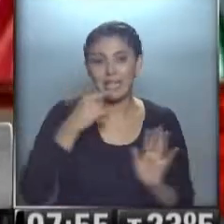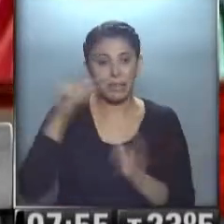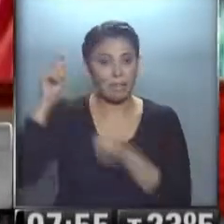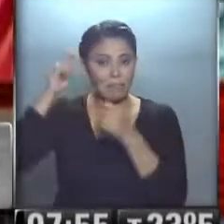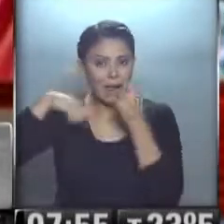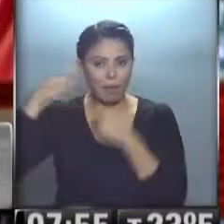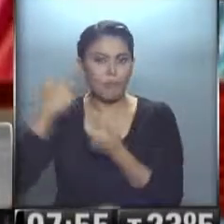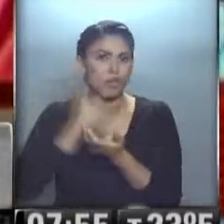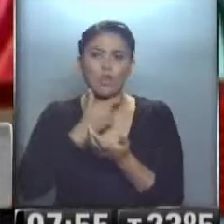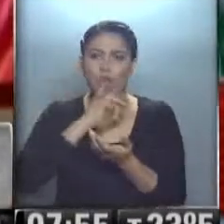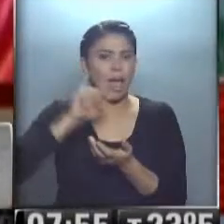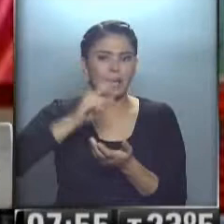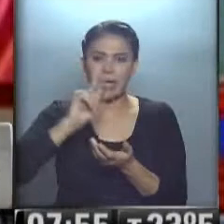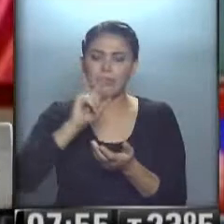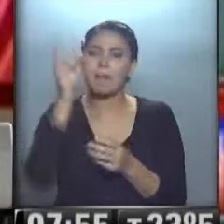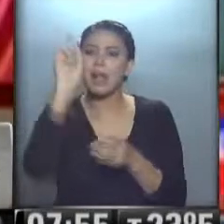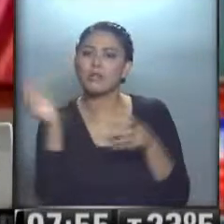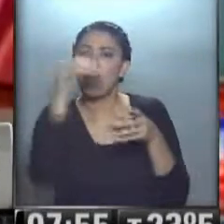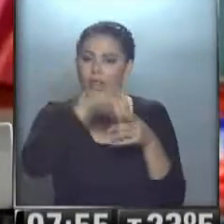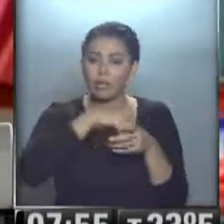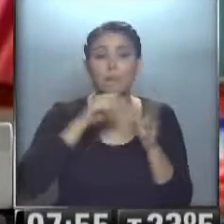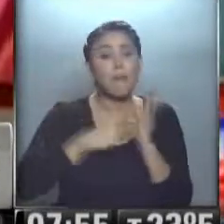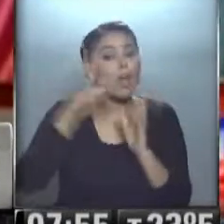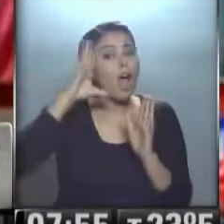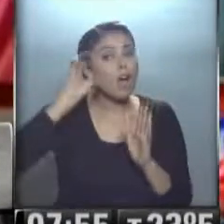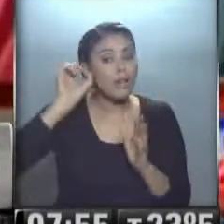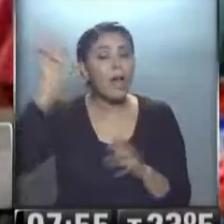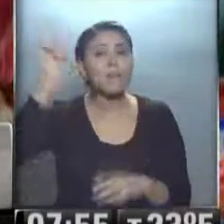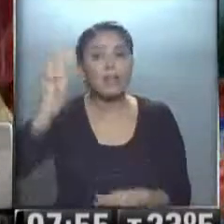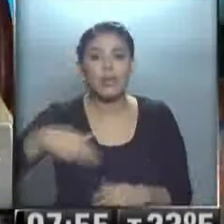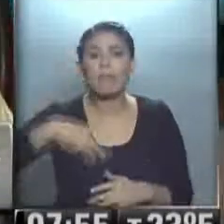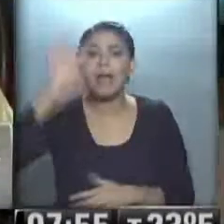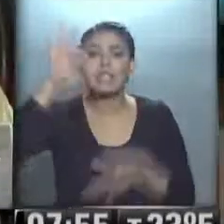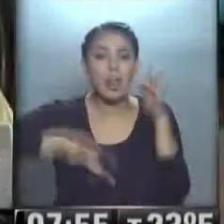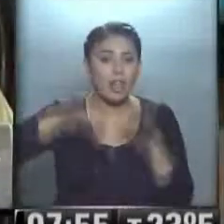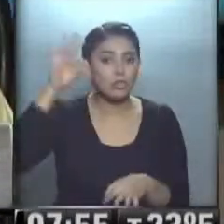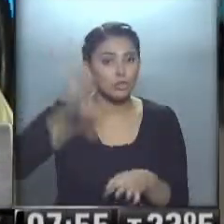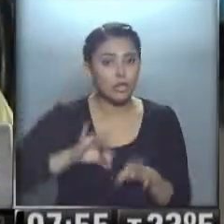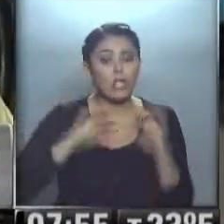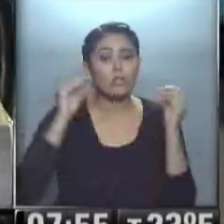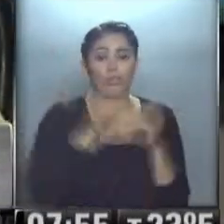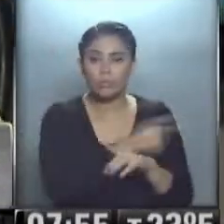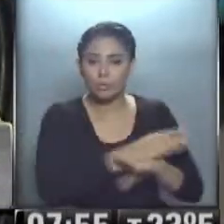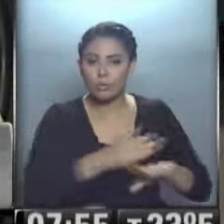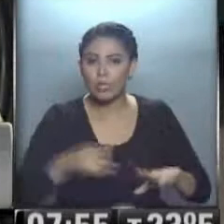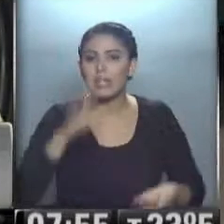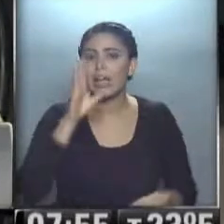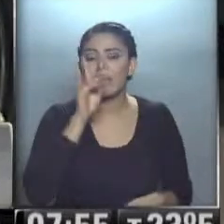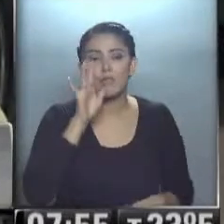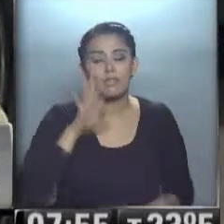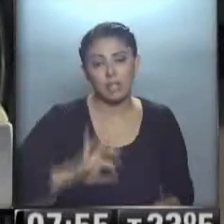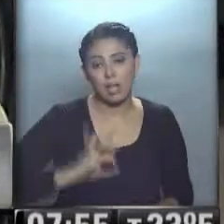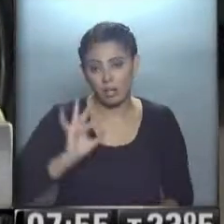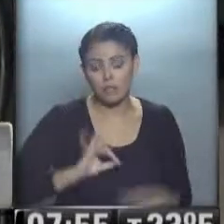embargo recordemos que venezuela es el país que más veces se sometió a elecciones en 14 años de gobierno bolivariano